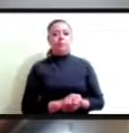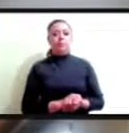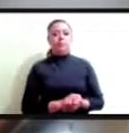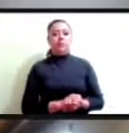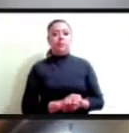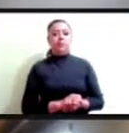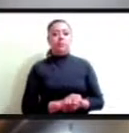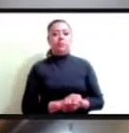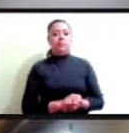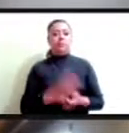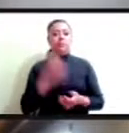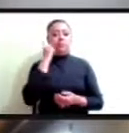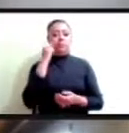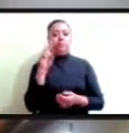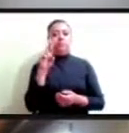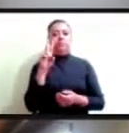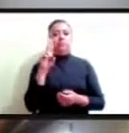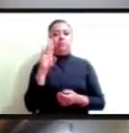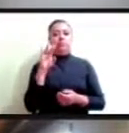Rubio Aldarán,